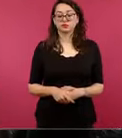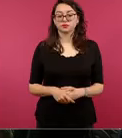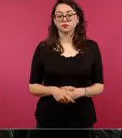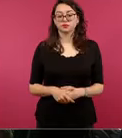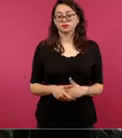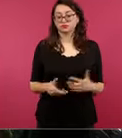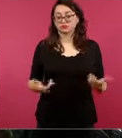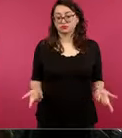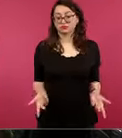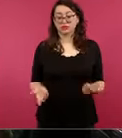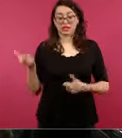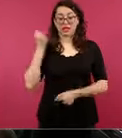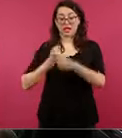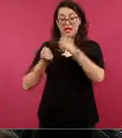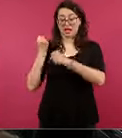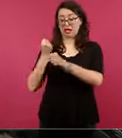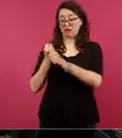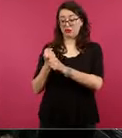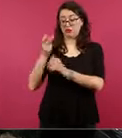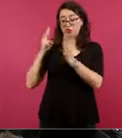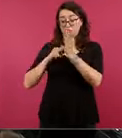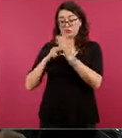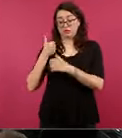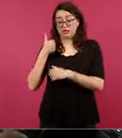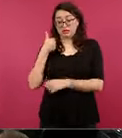el fraude del 2006.